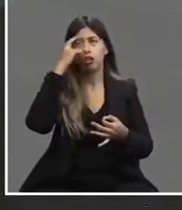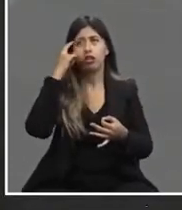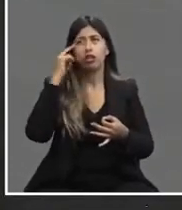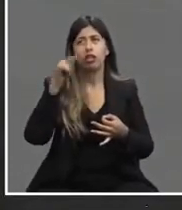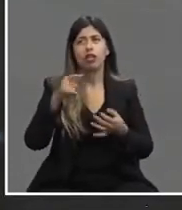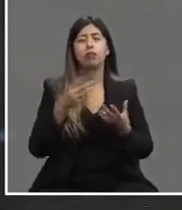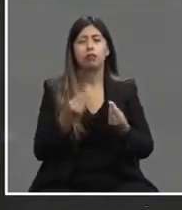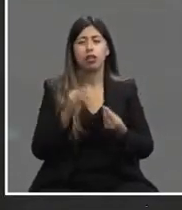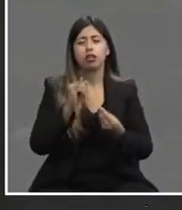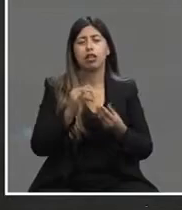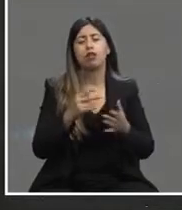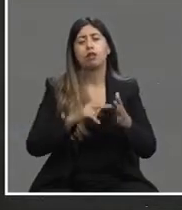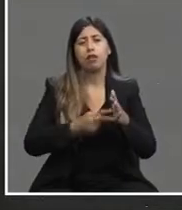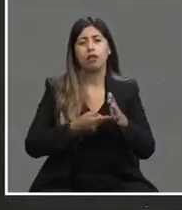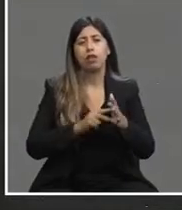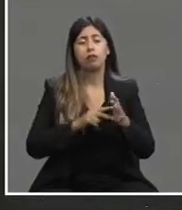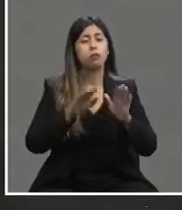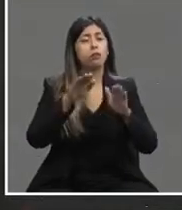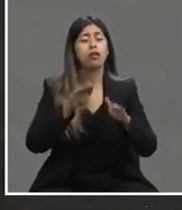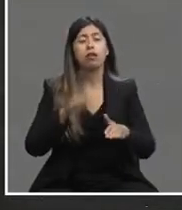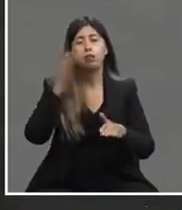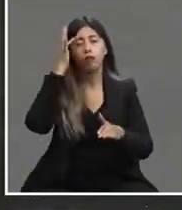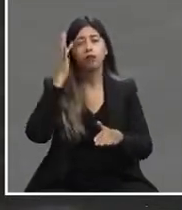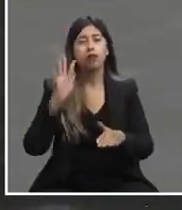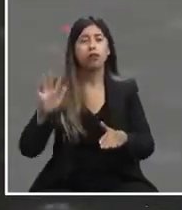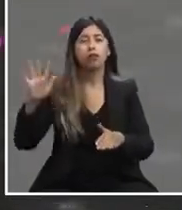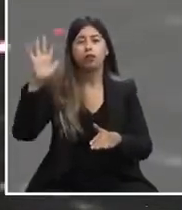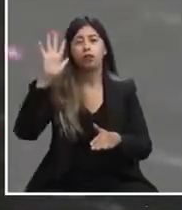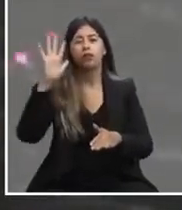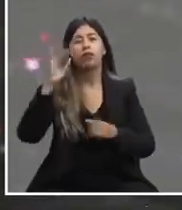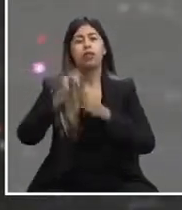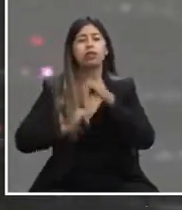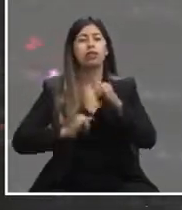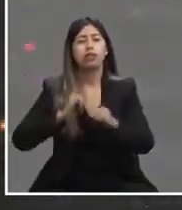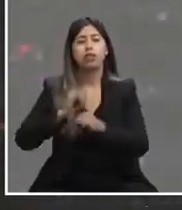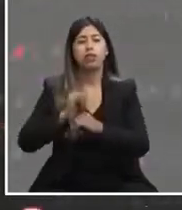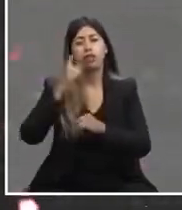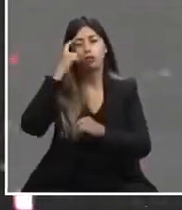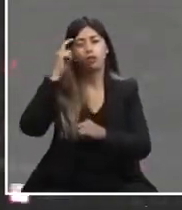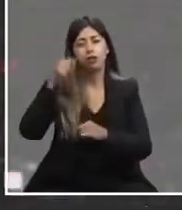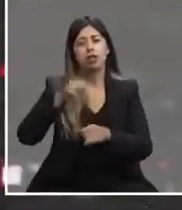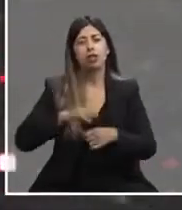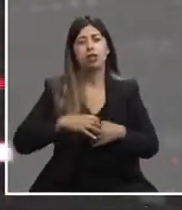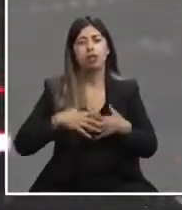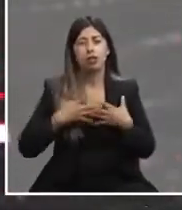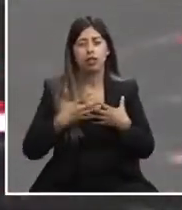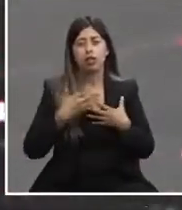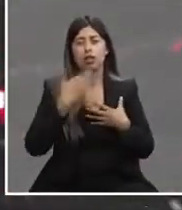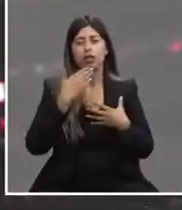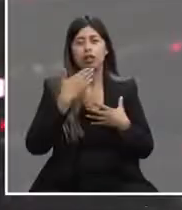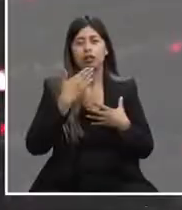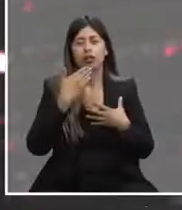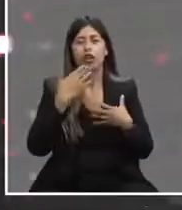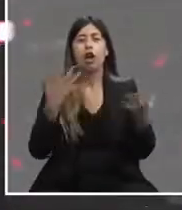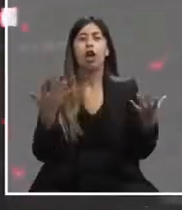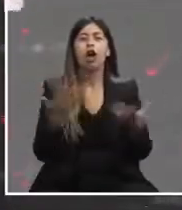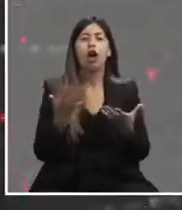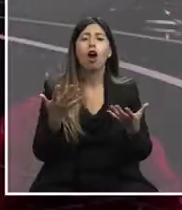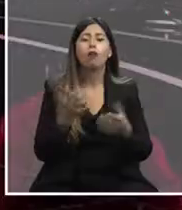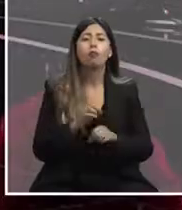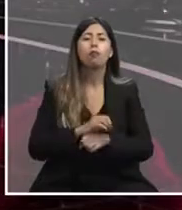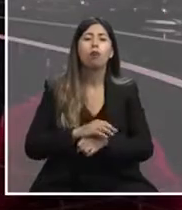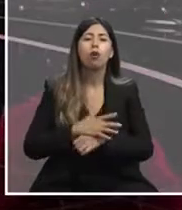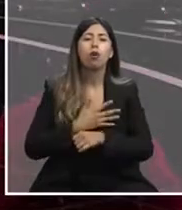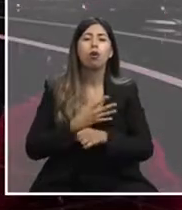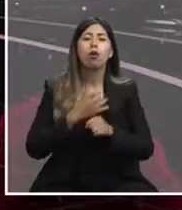problema. ¿Cómo podemos hacer? Igual que la filosofía lleva muchos años y siglos, de hecho, pensando en las emociones, también lleva pensando en cómo las emociones pueden,